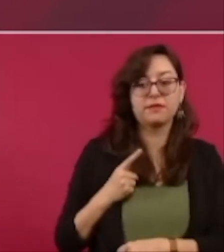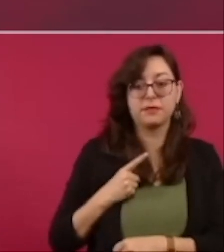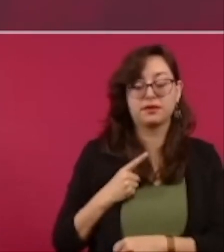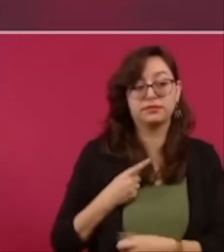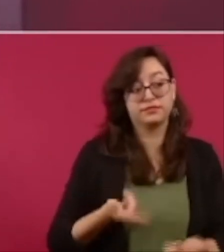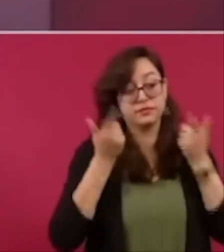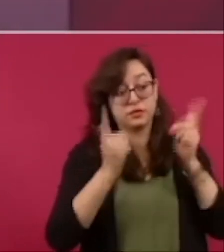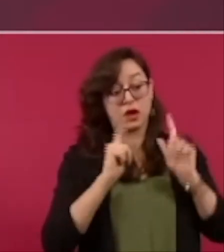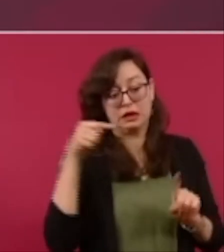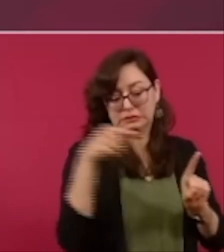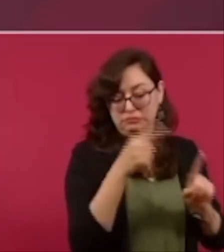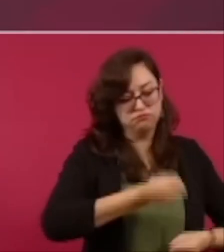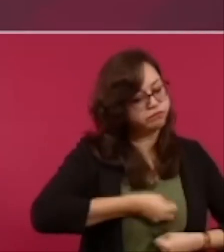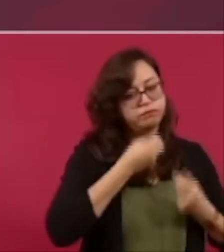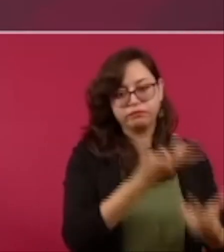sería muy bueno.